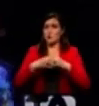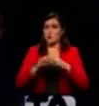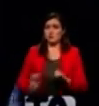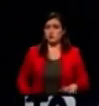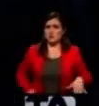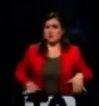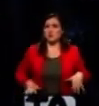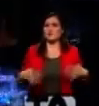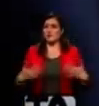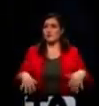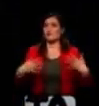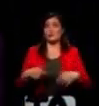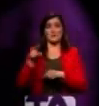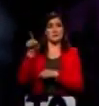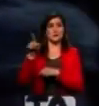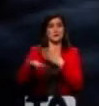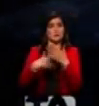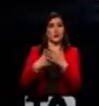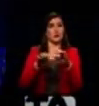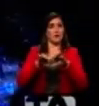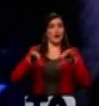Incluso los informales iluminaban el centro.